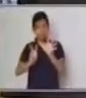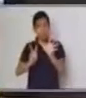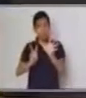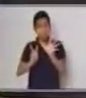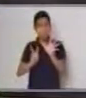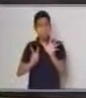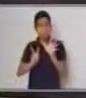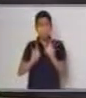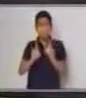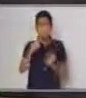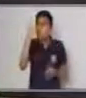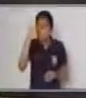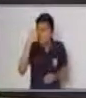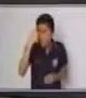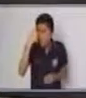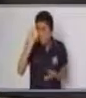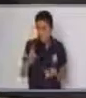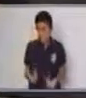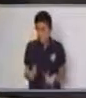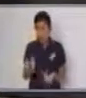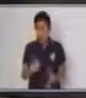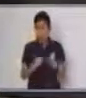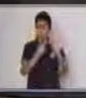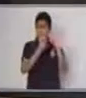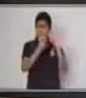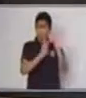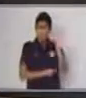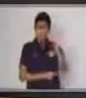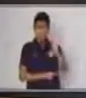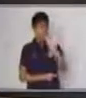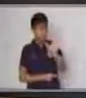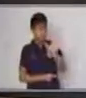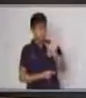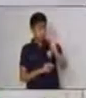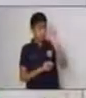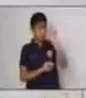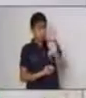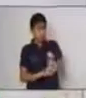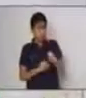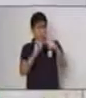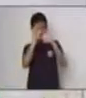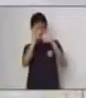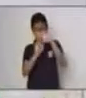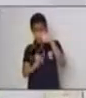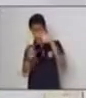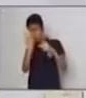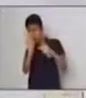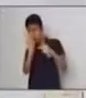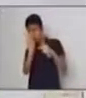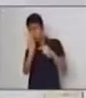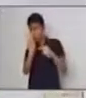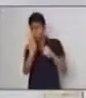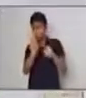¿Será que 45 o 75 es múltiplo de 2?